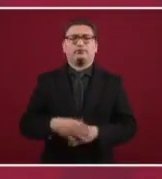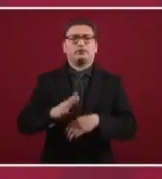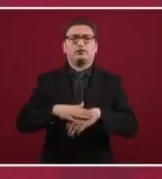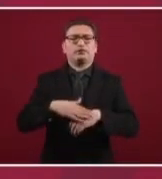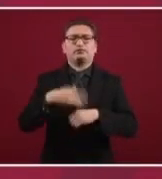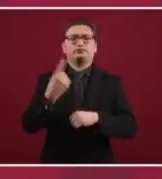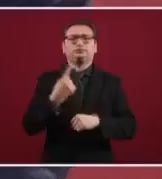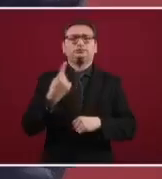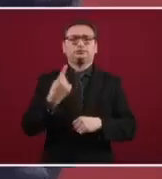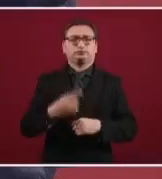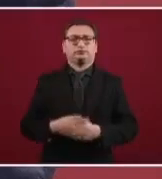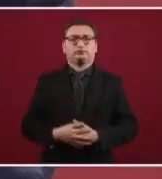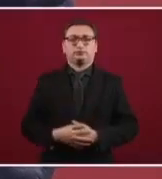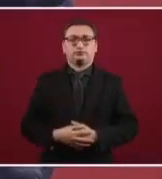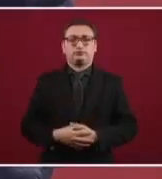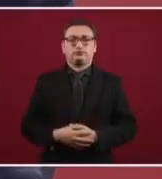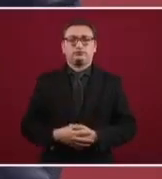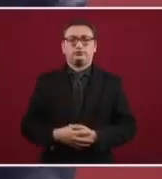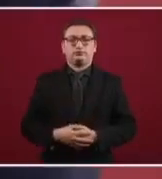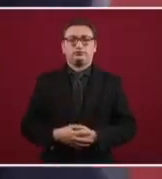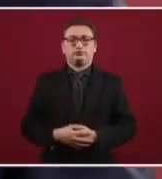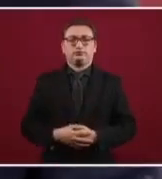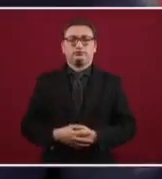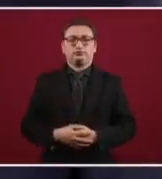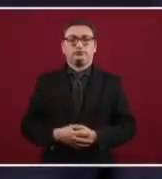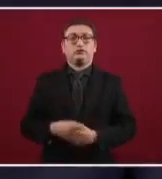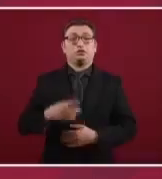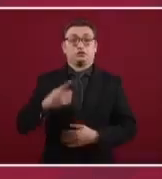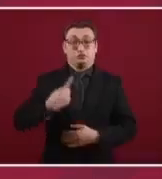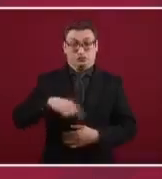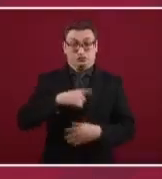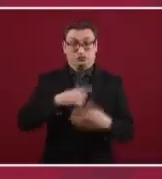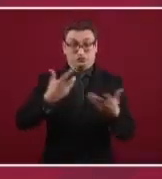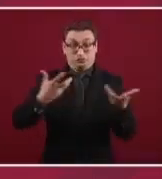porque tendríamos que hacerlo